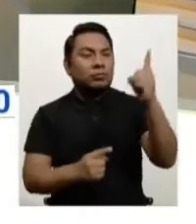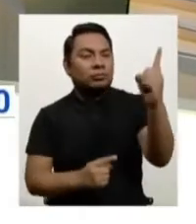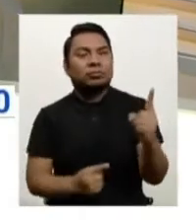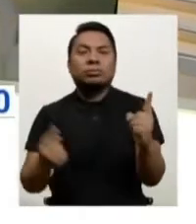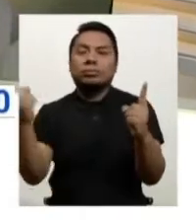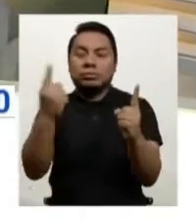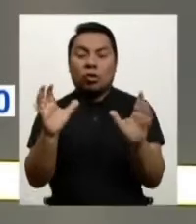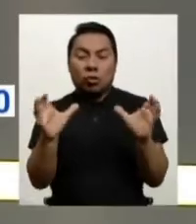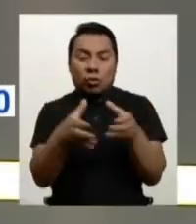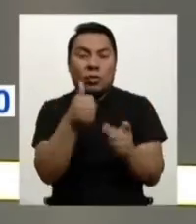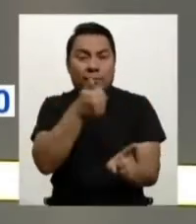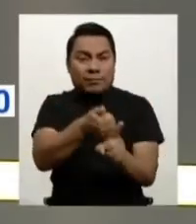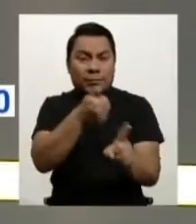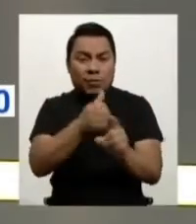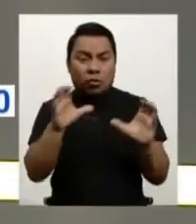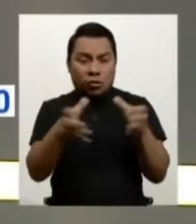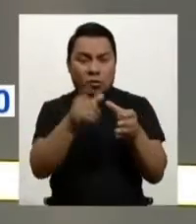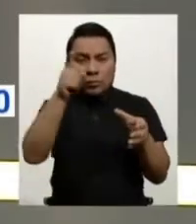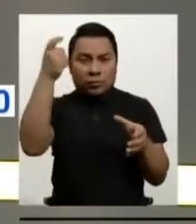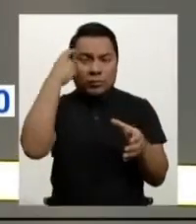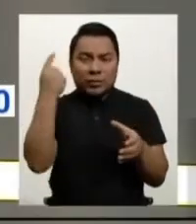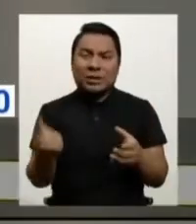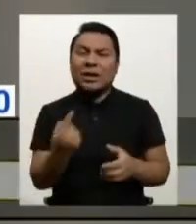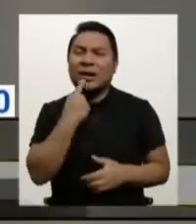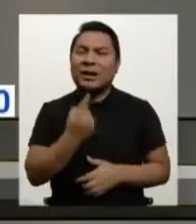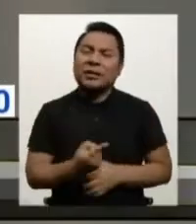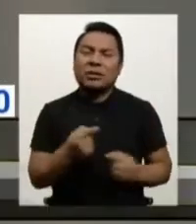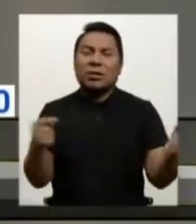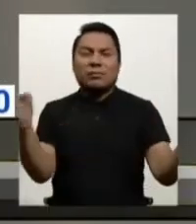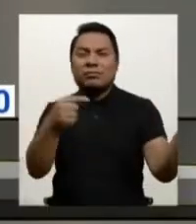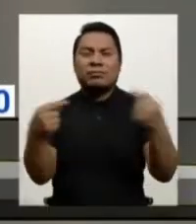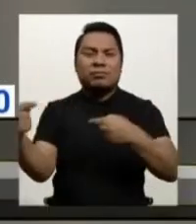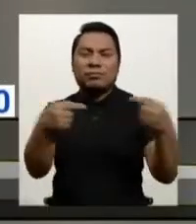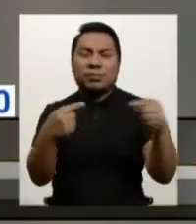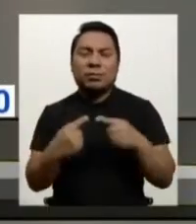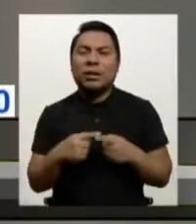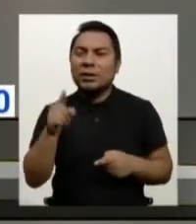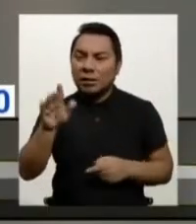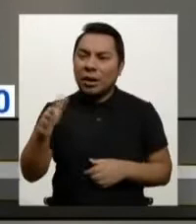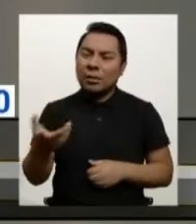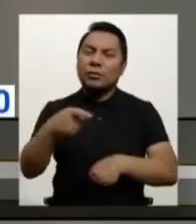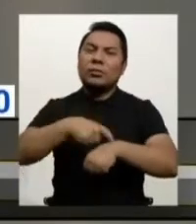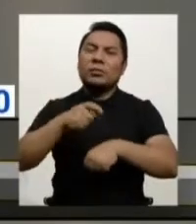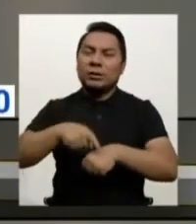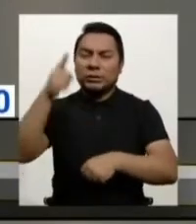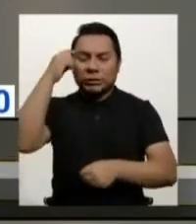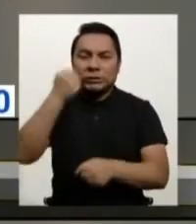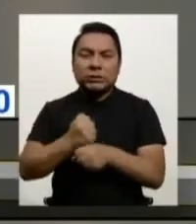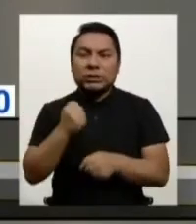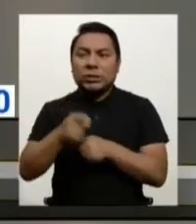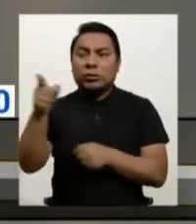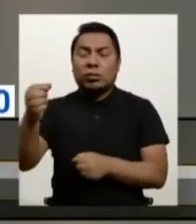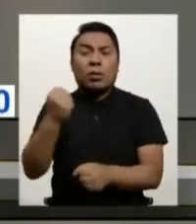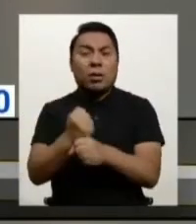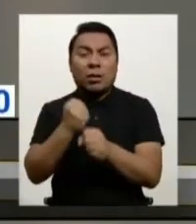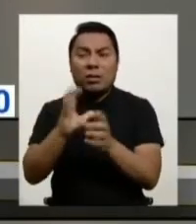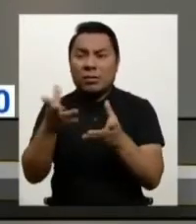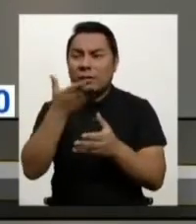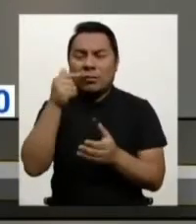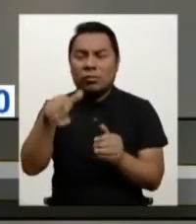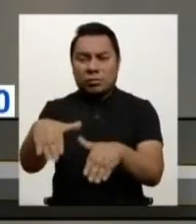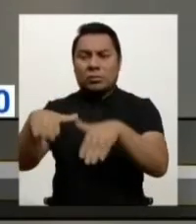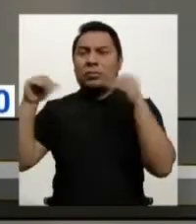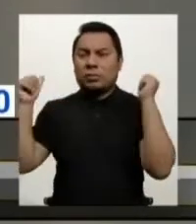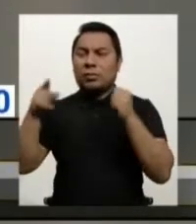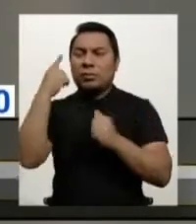en el Senado de los Estados Unidos ha dicho que hay momentos en que debemos arriesgar nuestras carreras en favor de